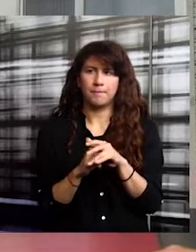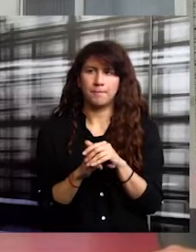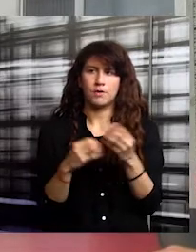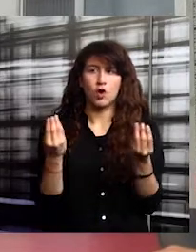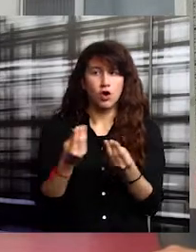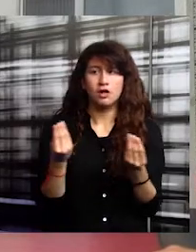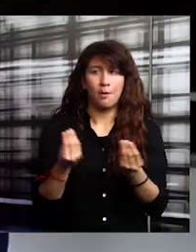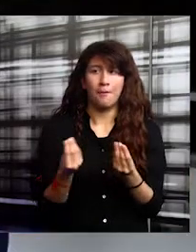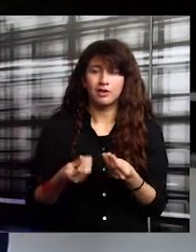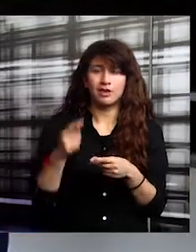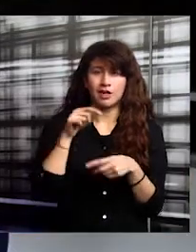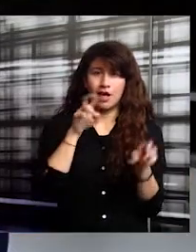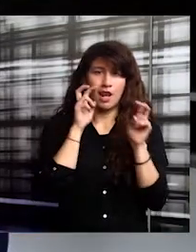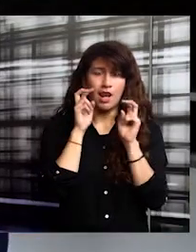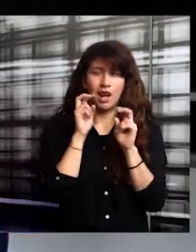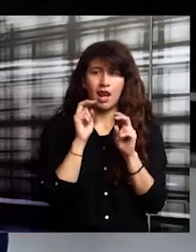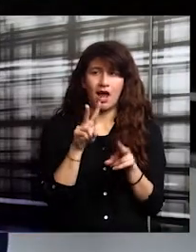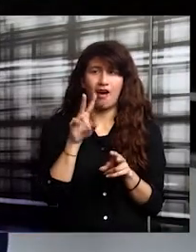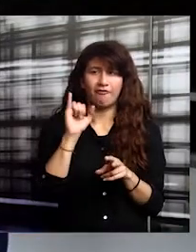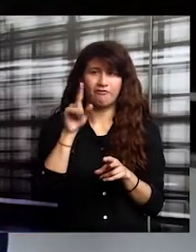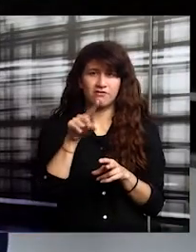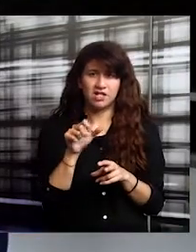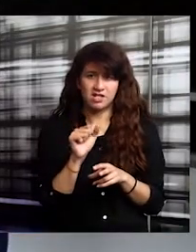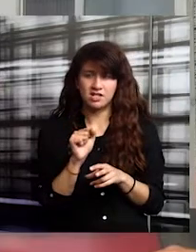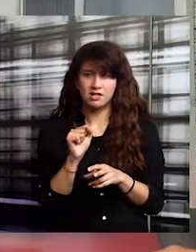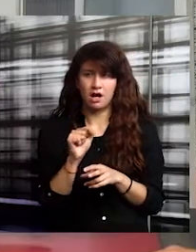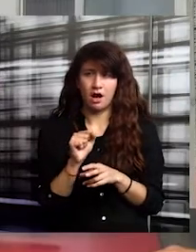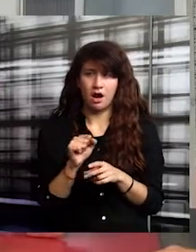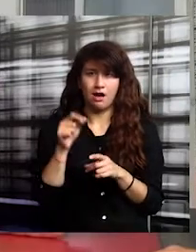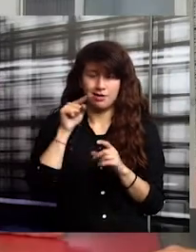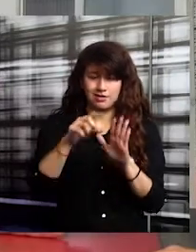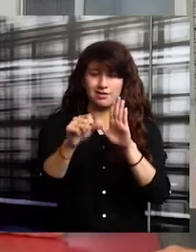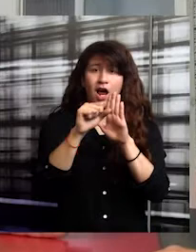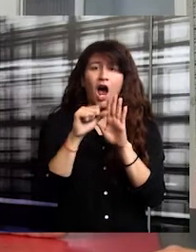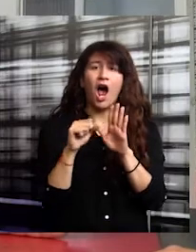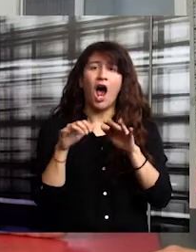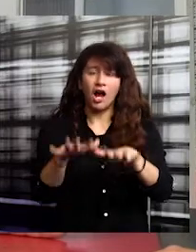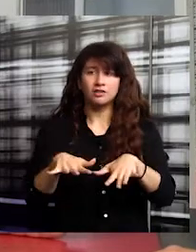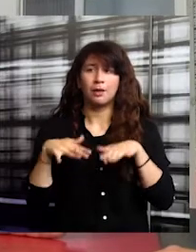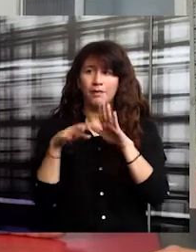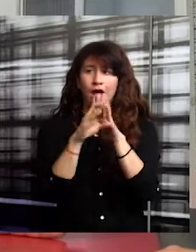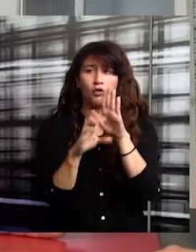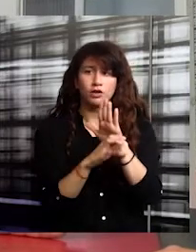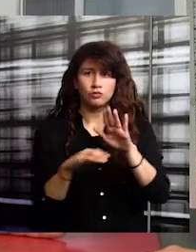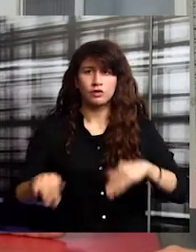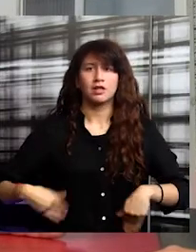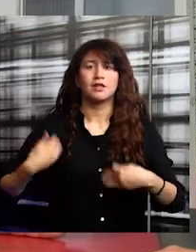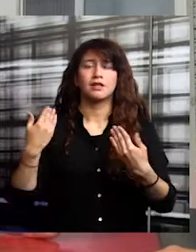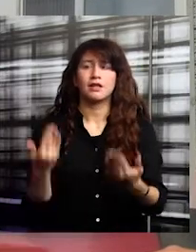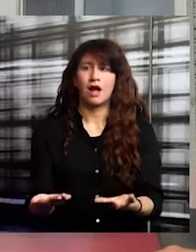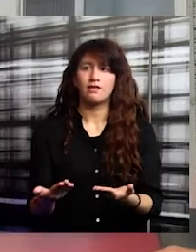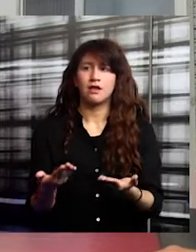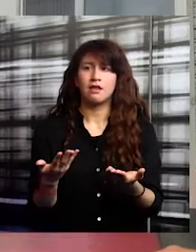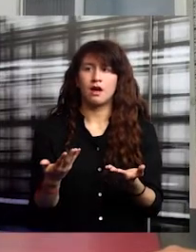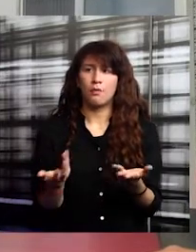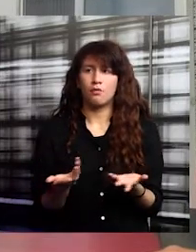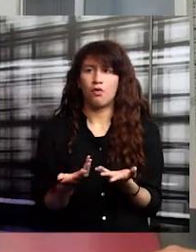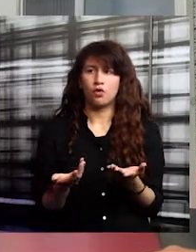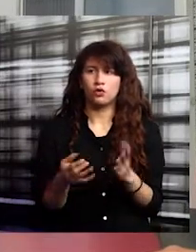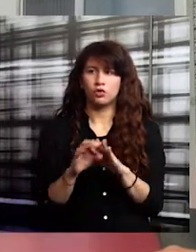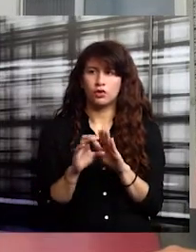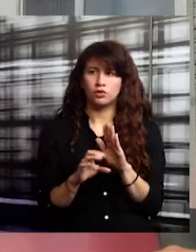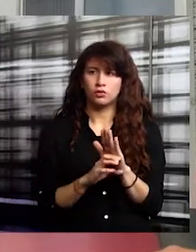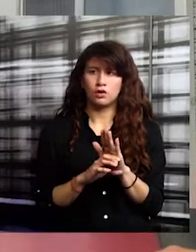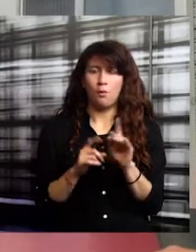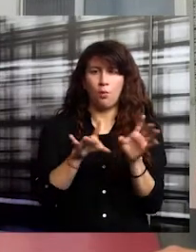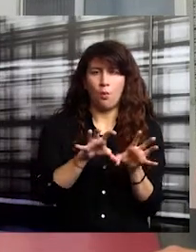constituyente está dada, o convención constituyente, por una parte designada por la ciudadanía